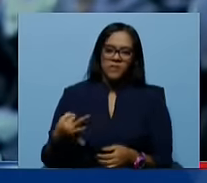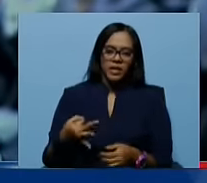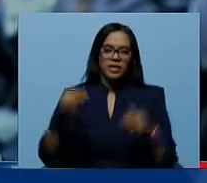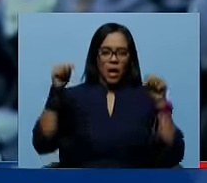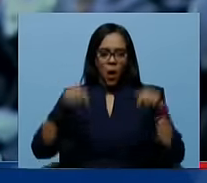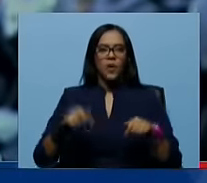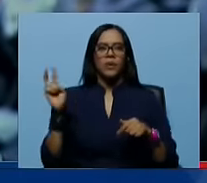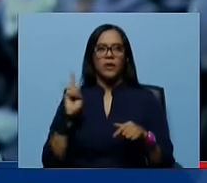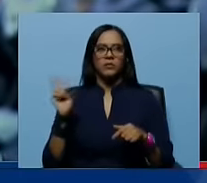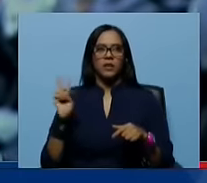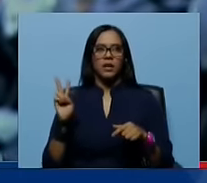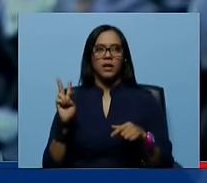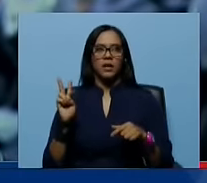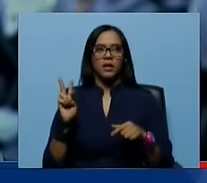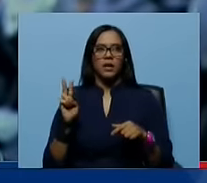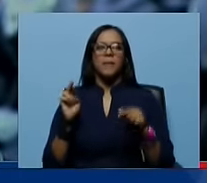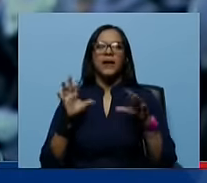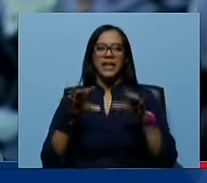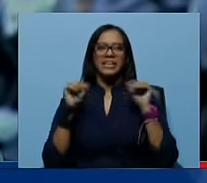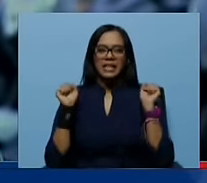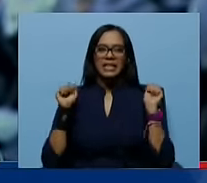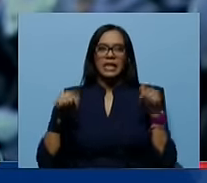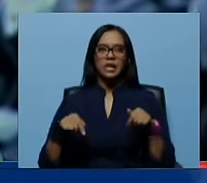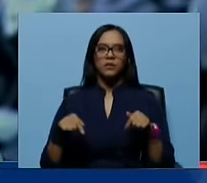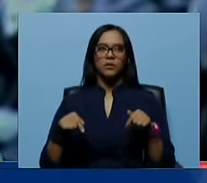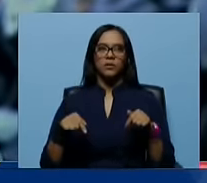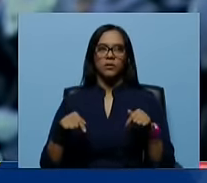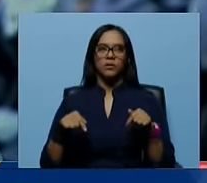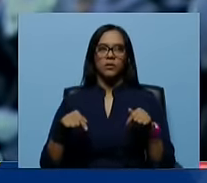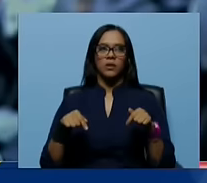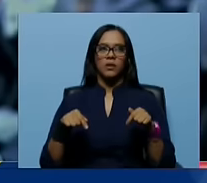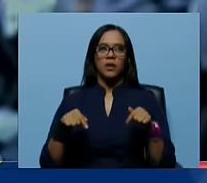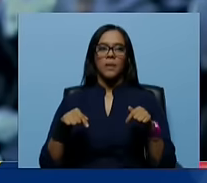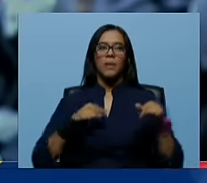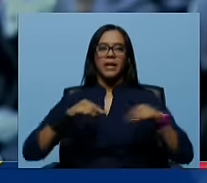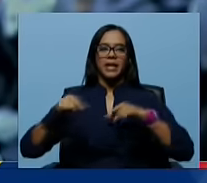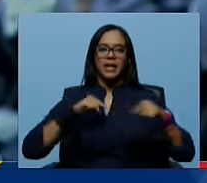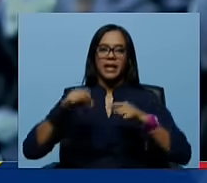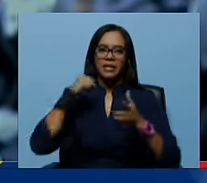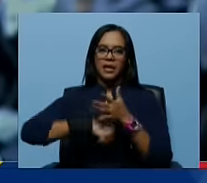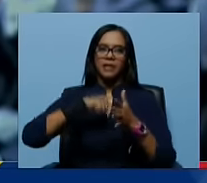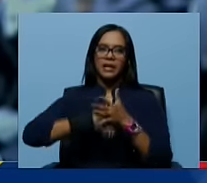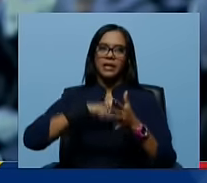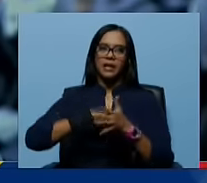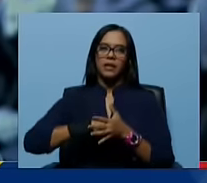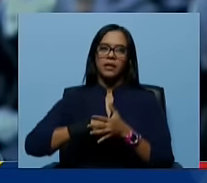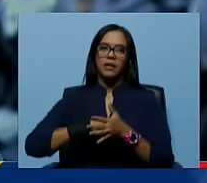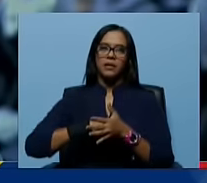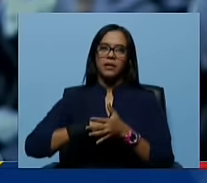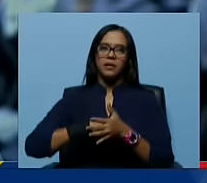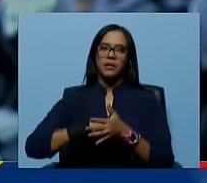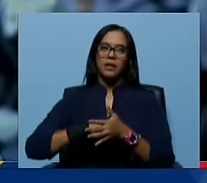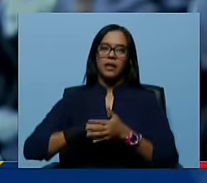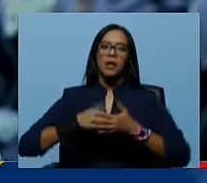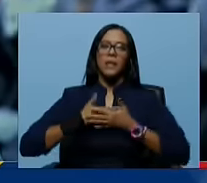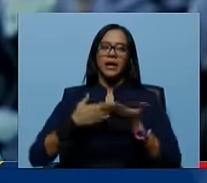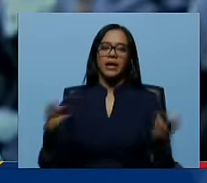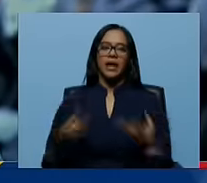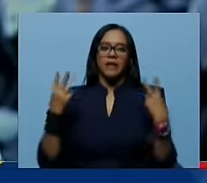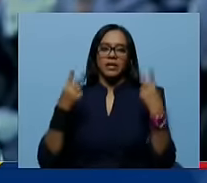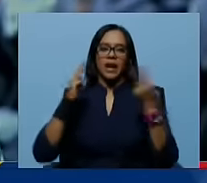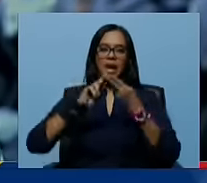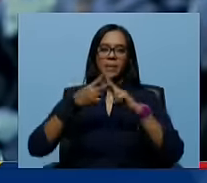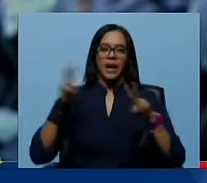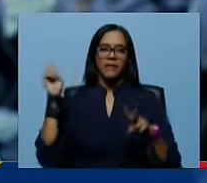Venezuela para entender esto, para dirigir esta batalla y para darle la victoria de la paz